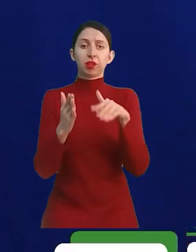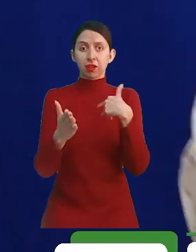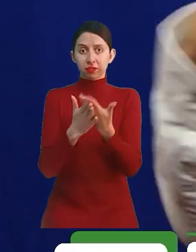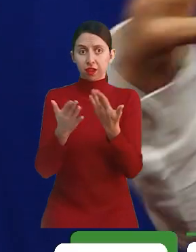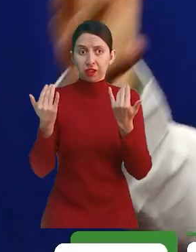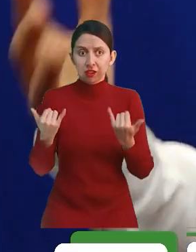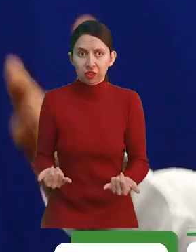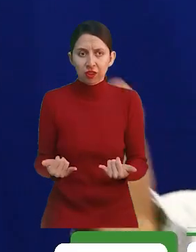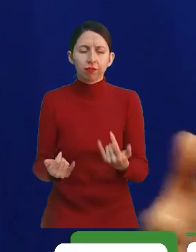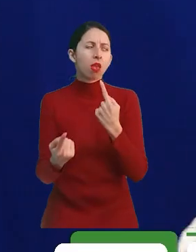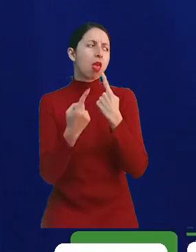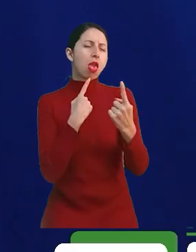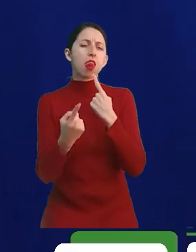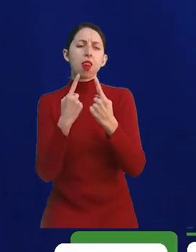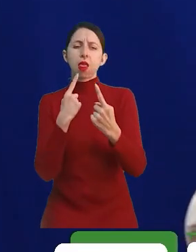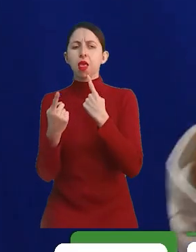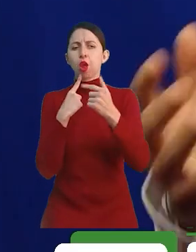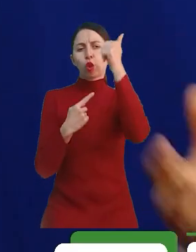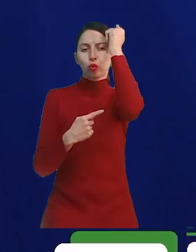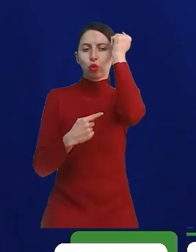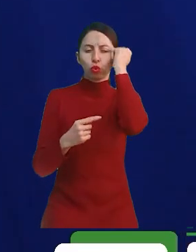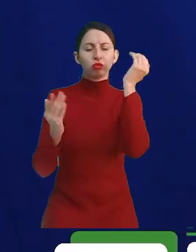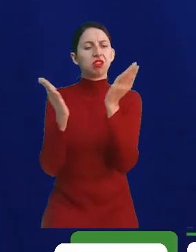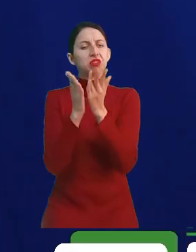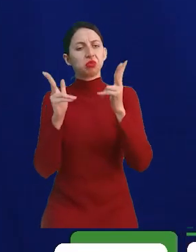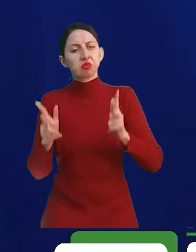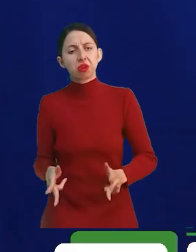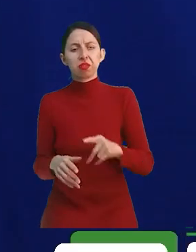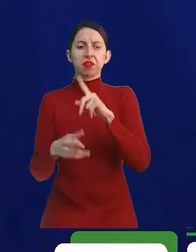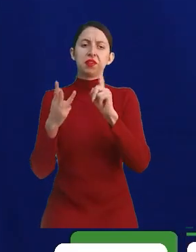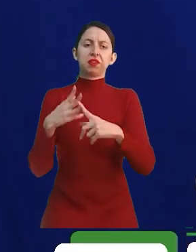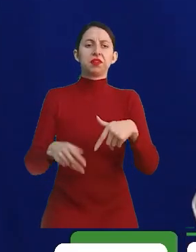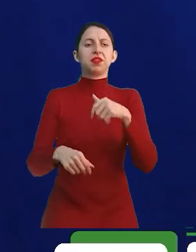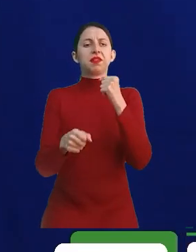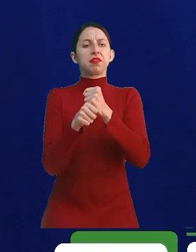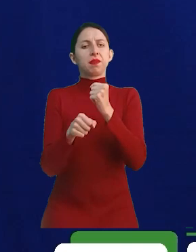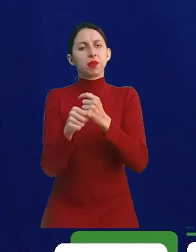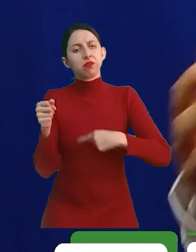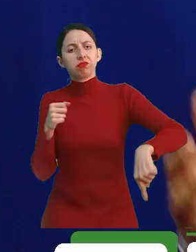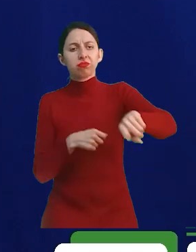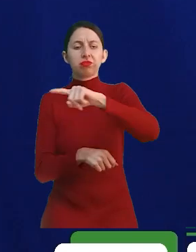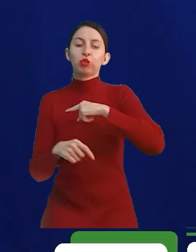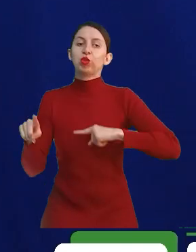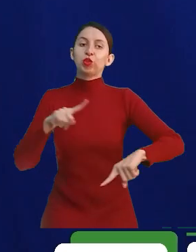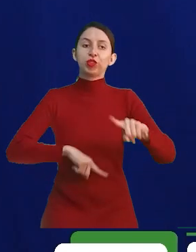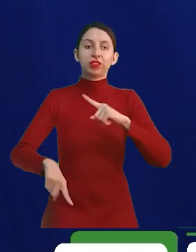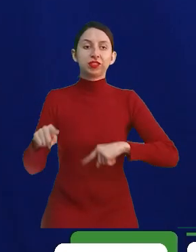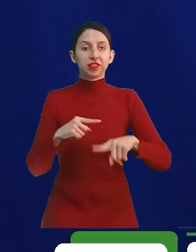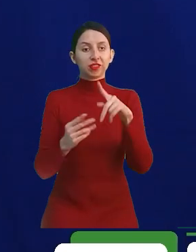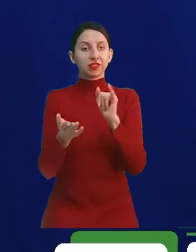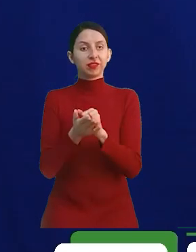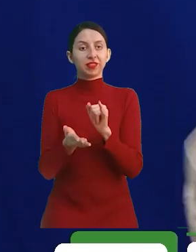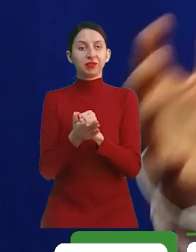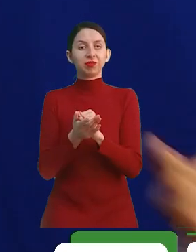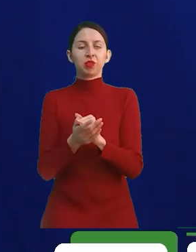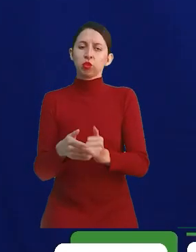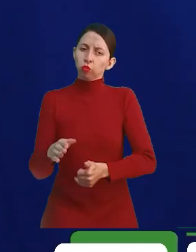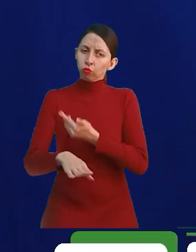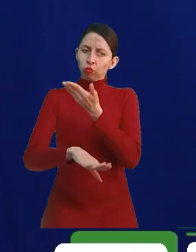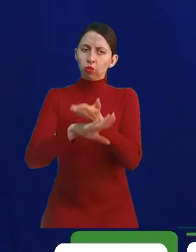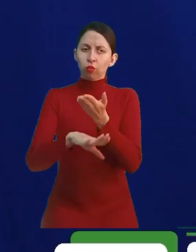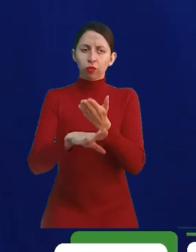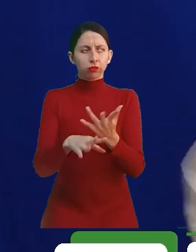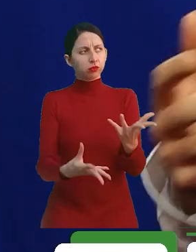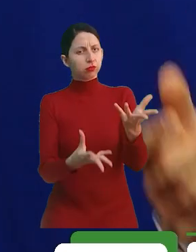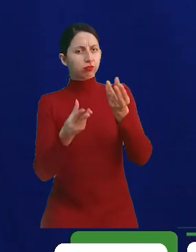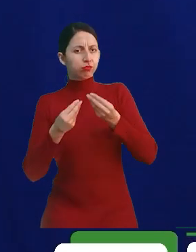meses ha venido enriqueciéndose en el diálogo con profesores con estudiantes antes Y con administrativos es decir hoy